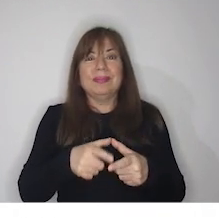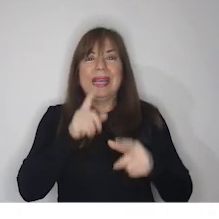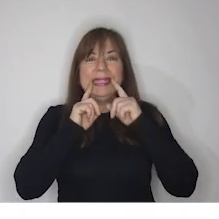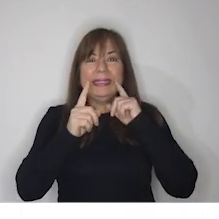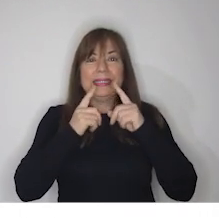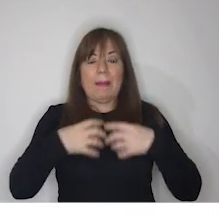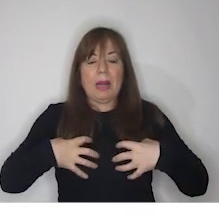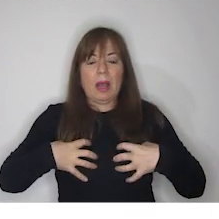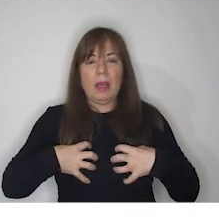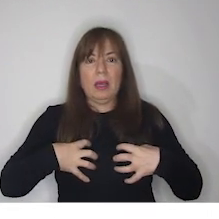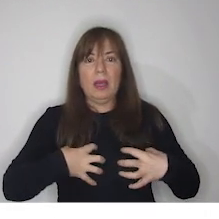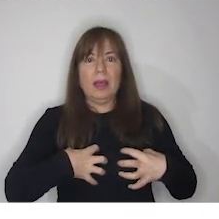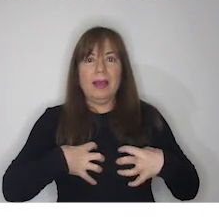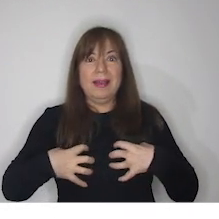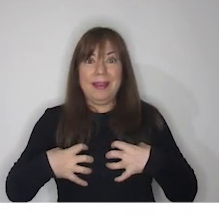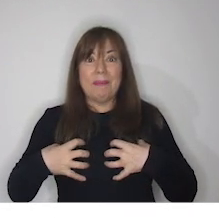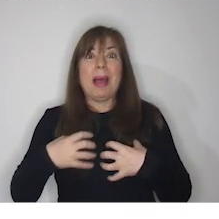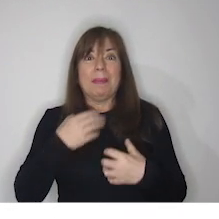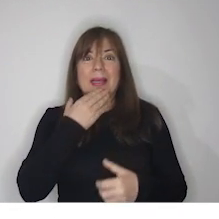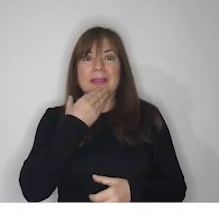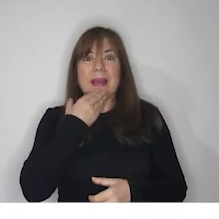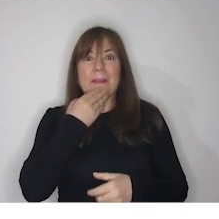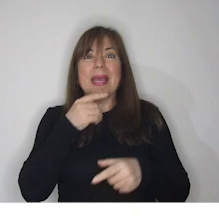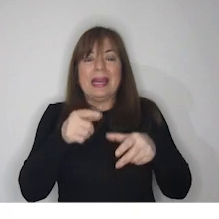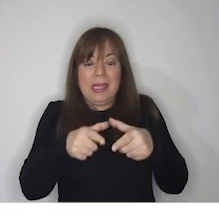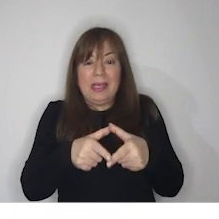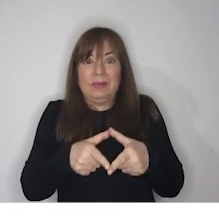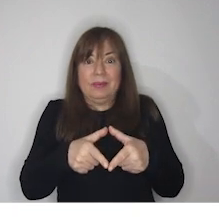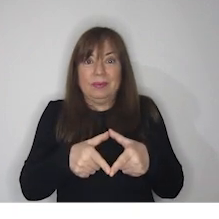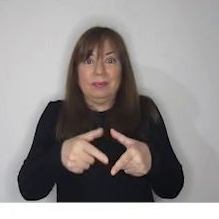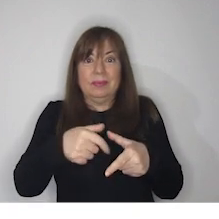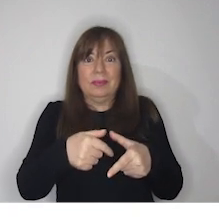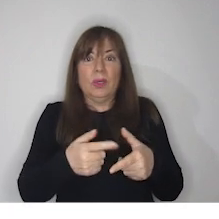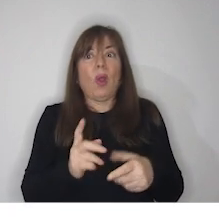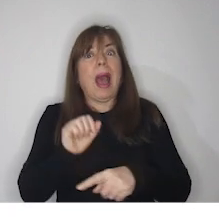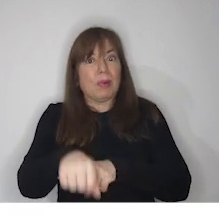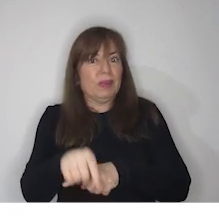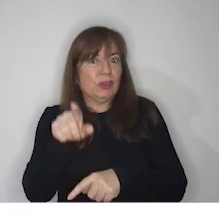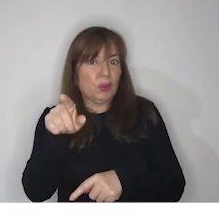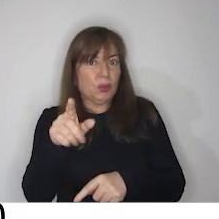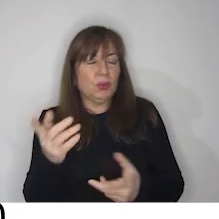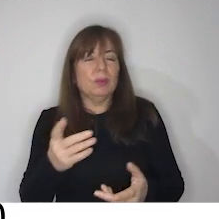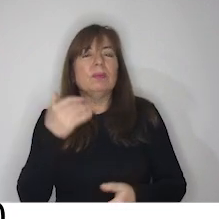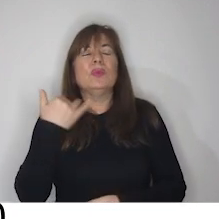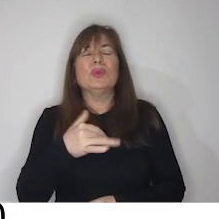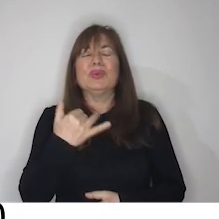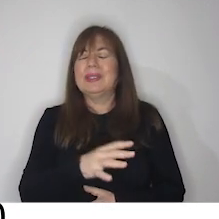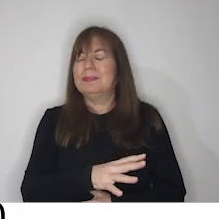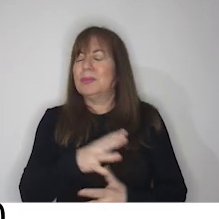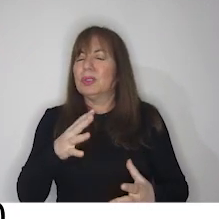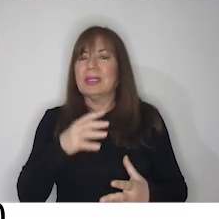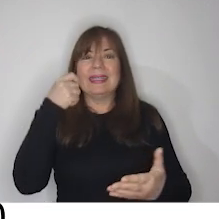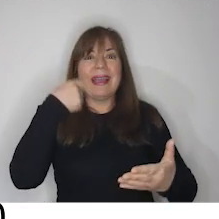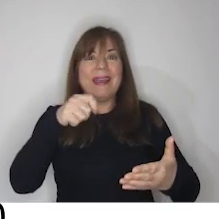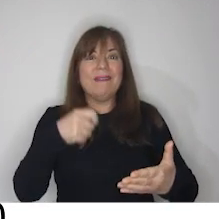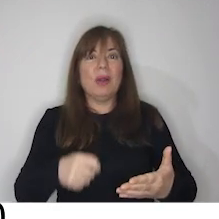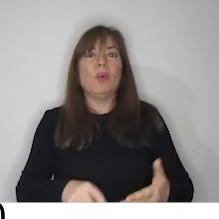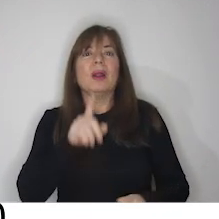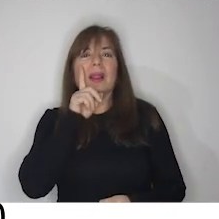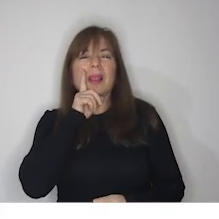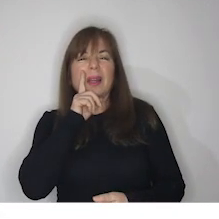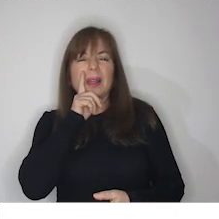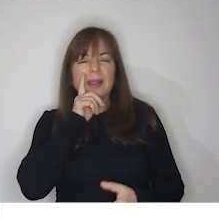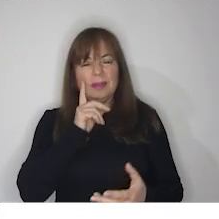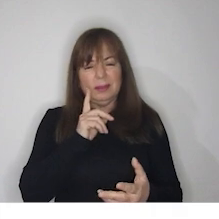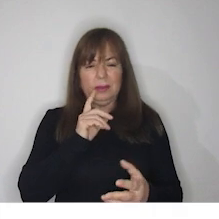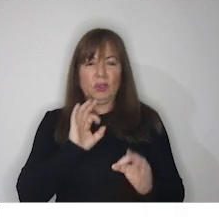ginecológico que consta de un examen físico de mamas e inspección de genitales que será realizado solo con tu autorización. Esto es de suma